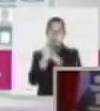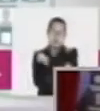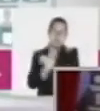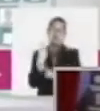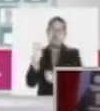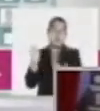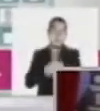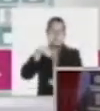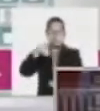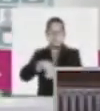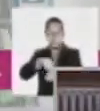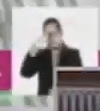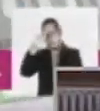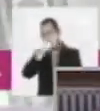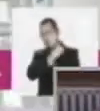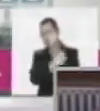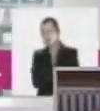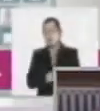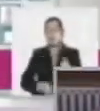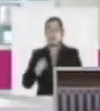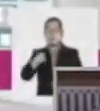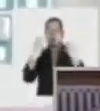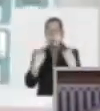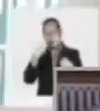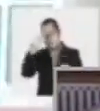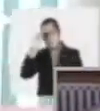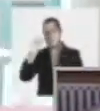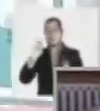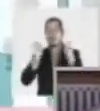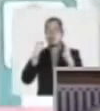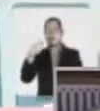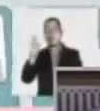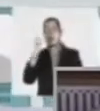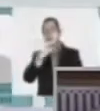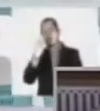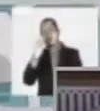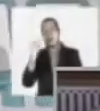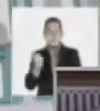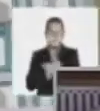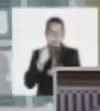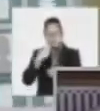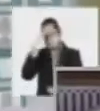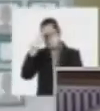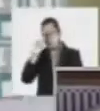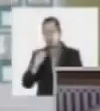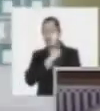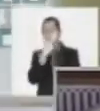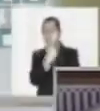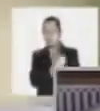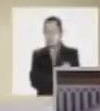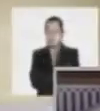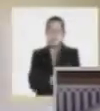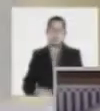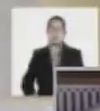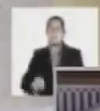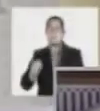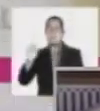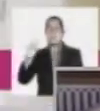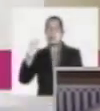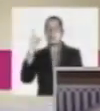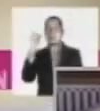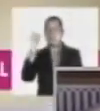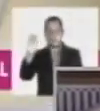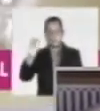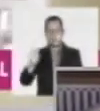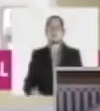de una transición muy dura y de todo lo que hemos vivido como sociedad. Entonces, somos todavía como un adolescente confundido, incapaz de